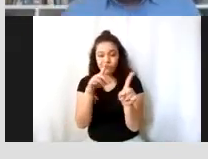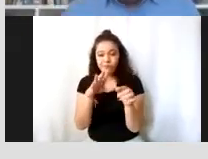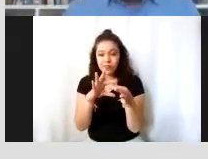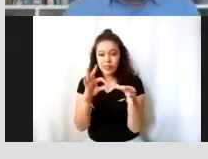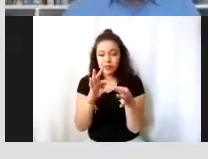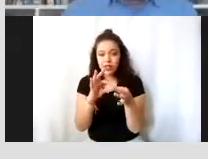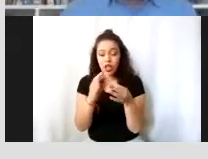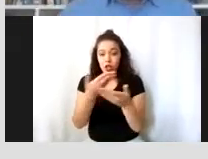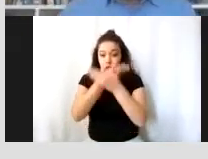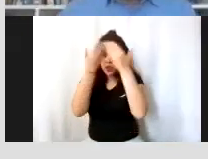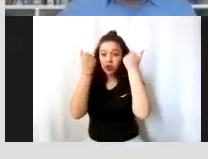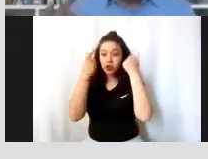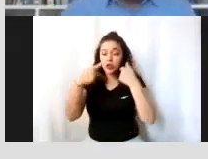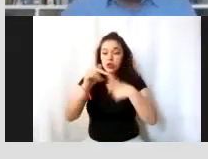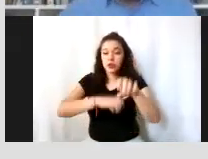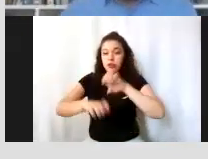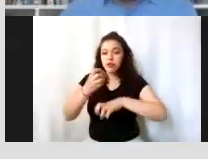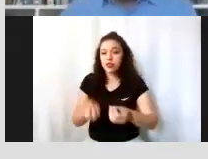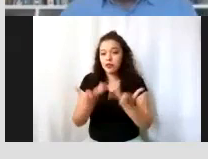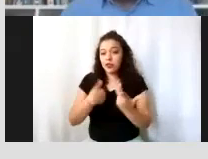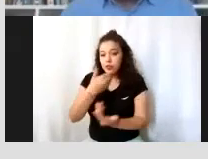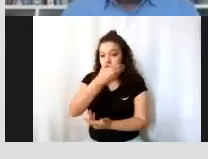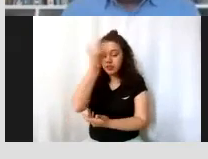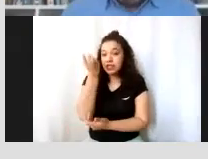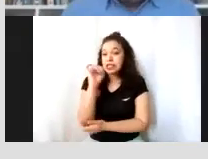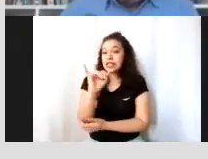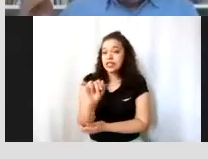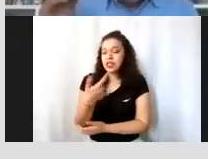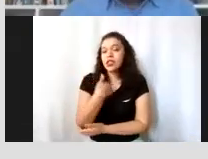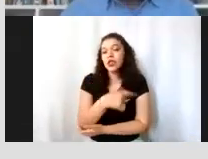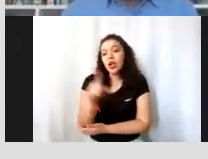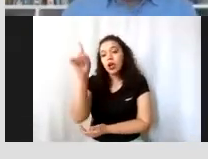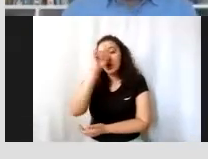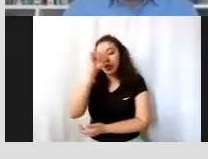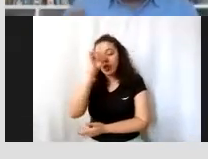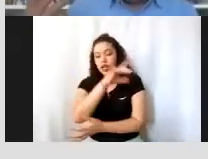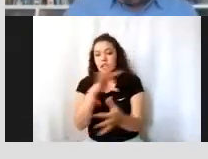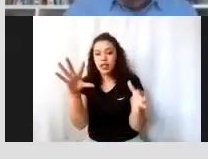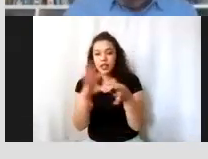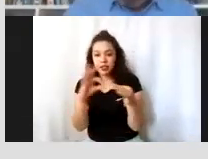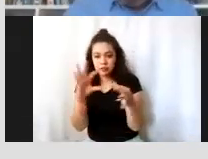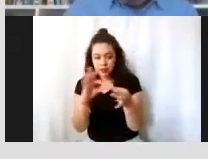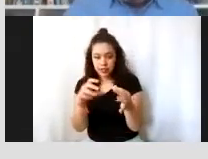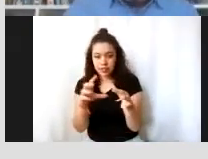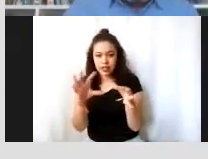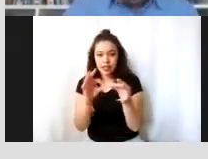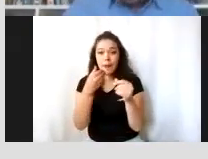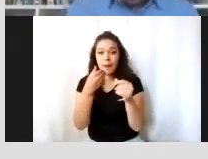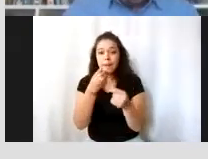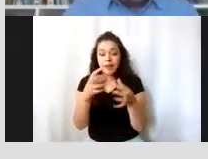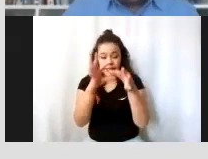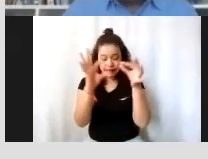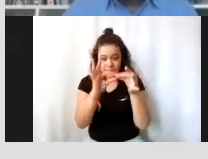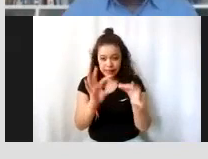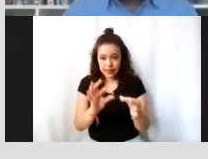cuántas sean estas empresas, pero sí, te recomendaría que las precises, que las desgloses. Quizás